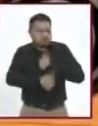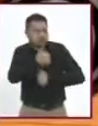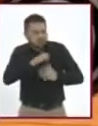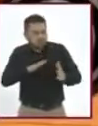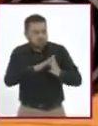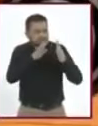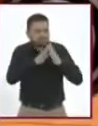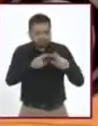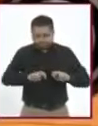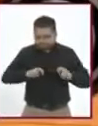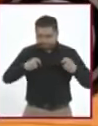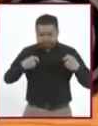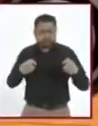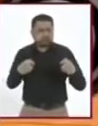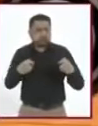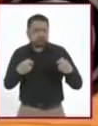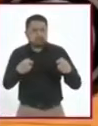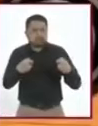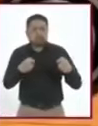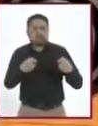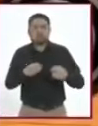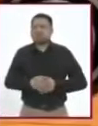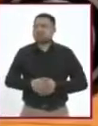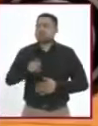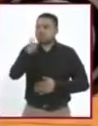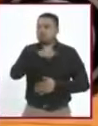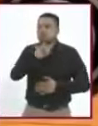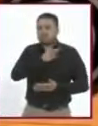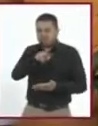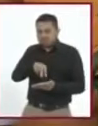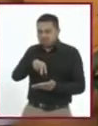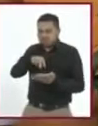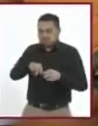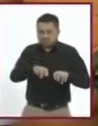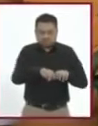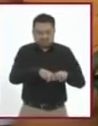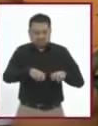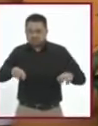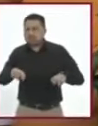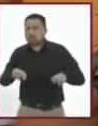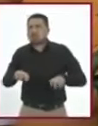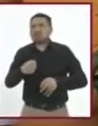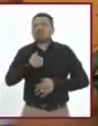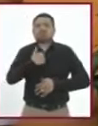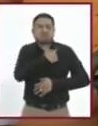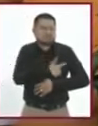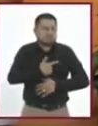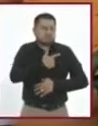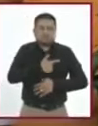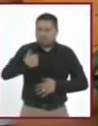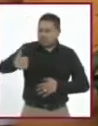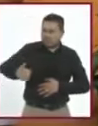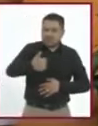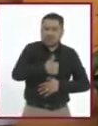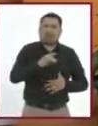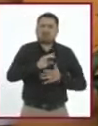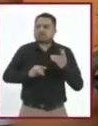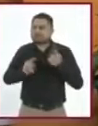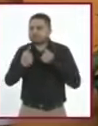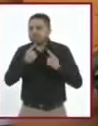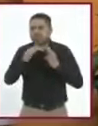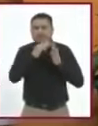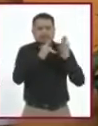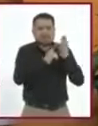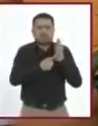mesas redondas. Marie Curie, pasa al balcón, por favor. Me gustaría hablar con cada uno sobre los métodos